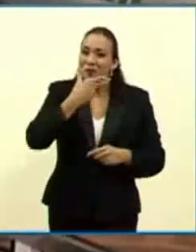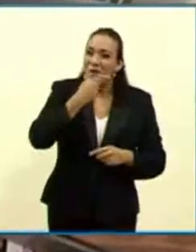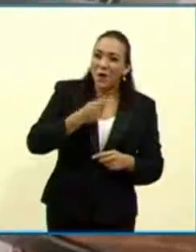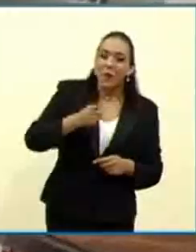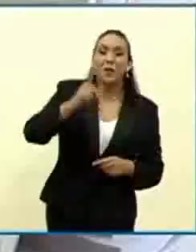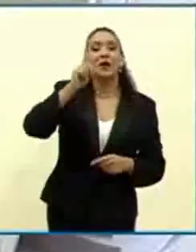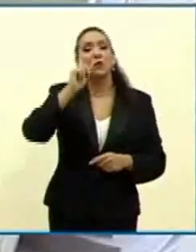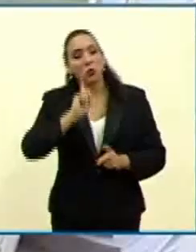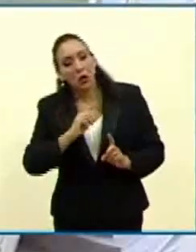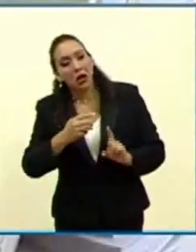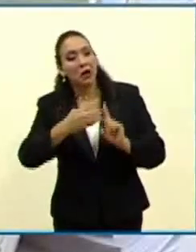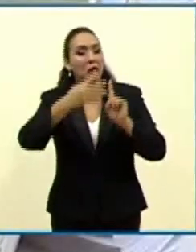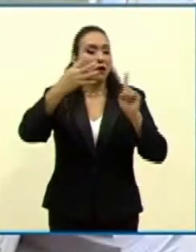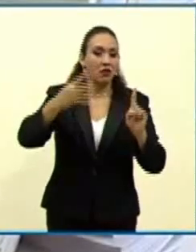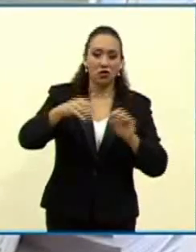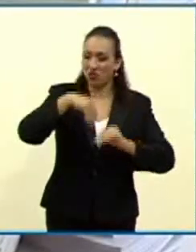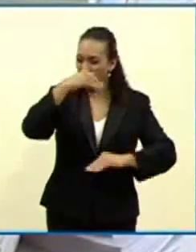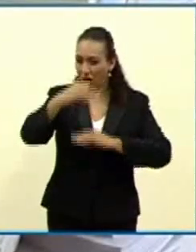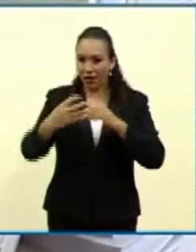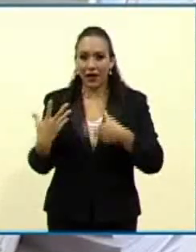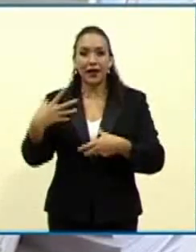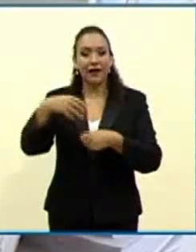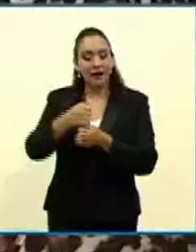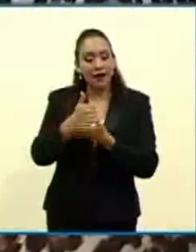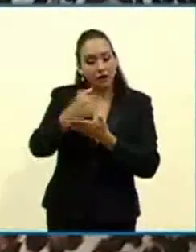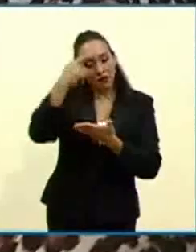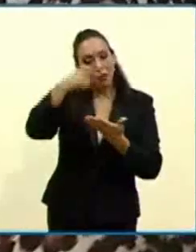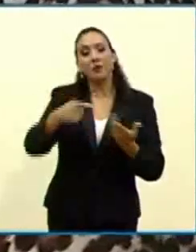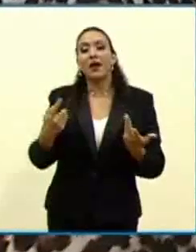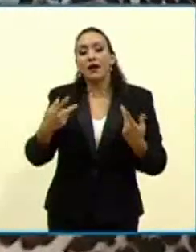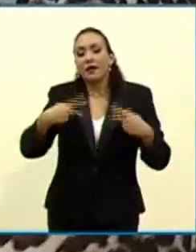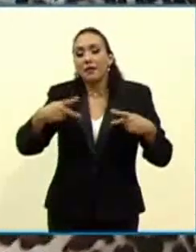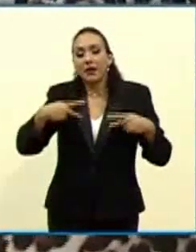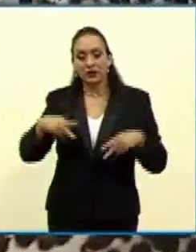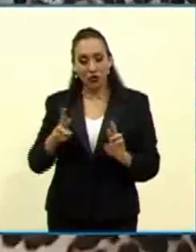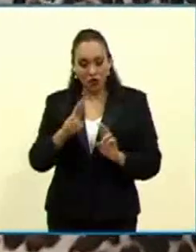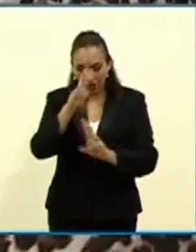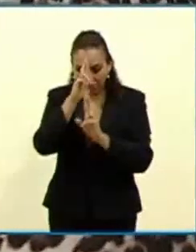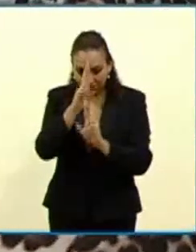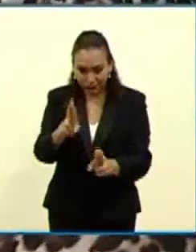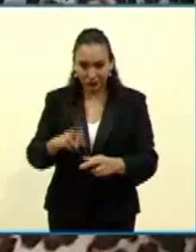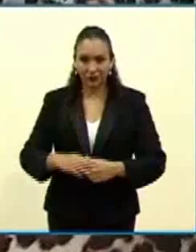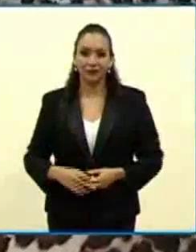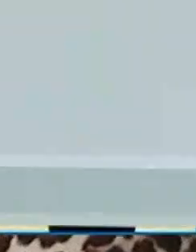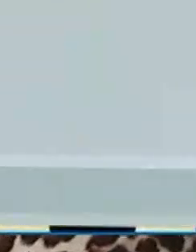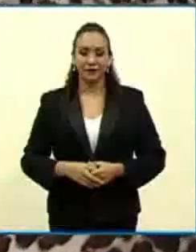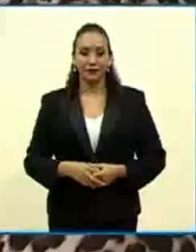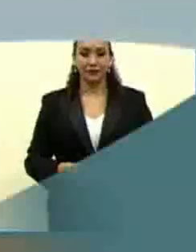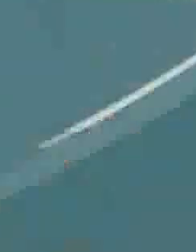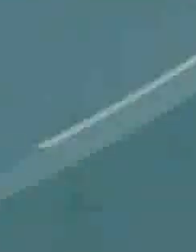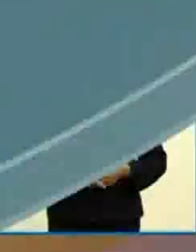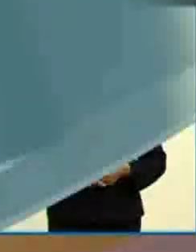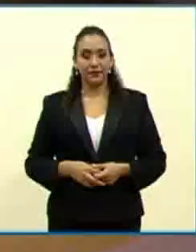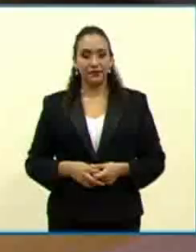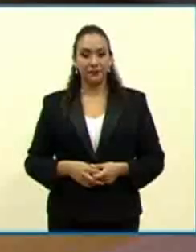se identifican, la inclusión y el respeto a la diversidad sexual.